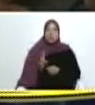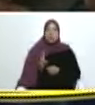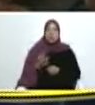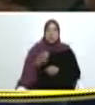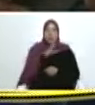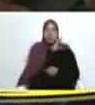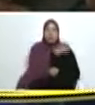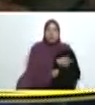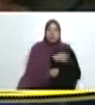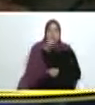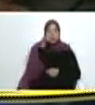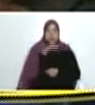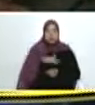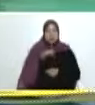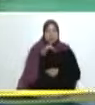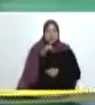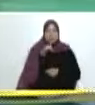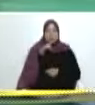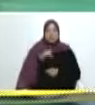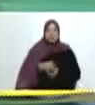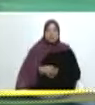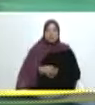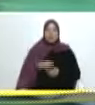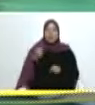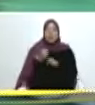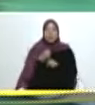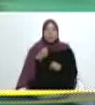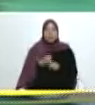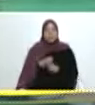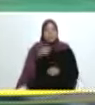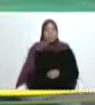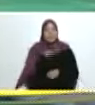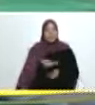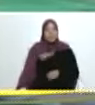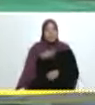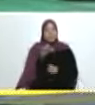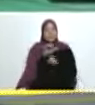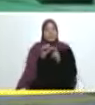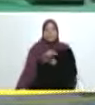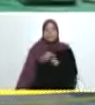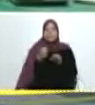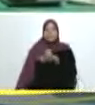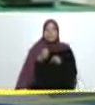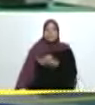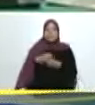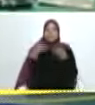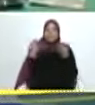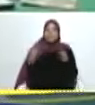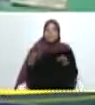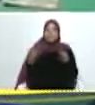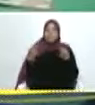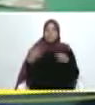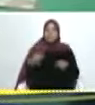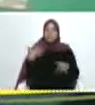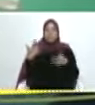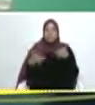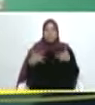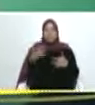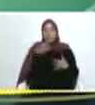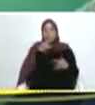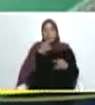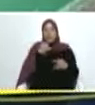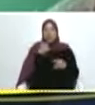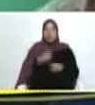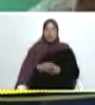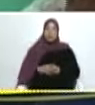energética, que sea una matriz energética verde, consona con el ambiente, con la naturaleza. La matriz también que tiene que